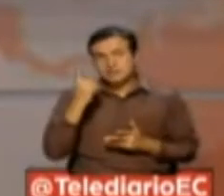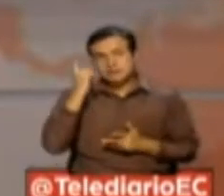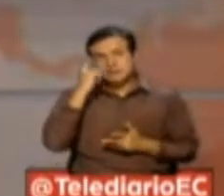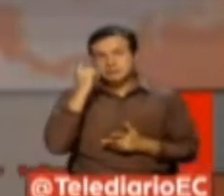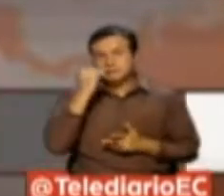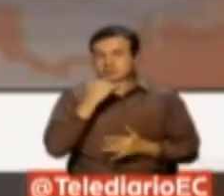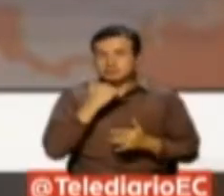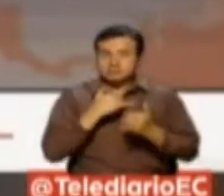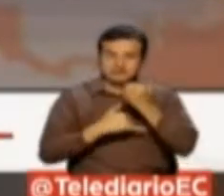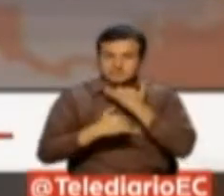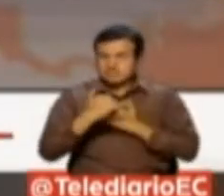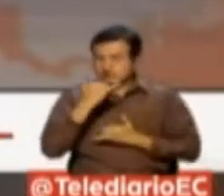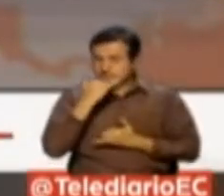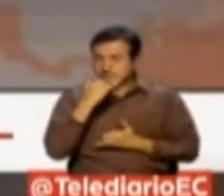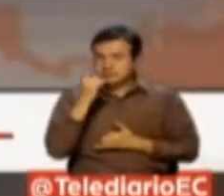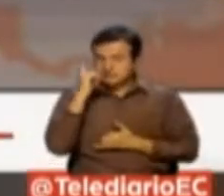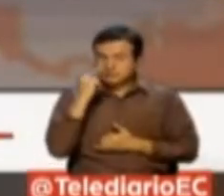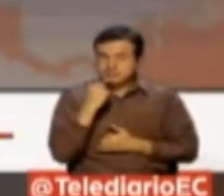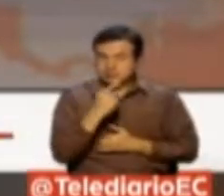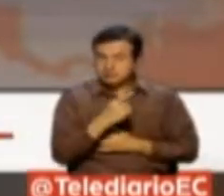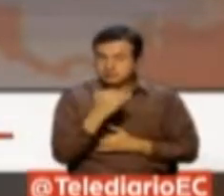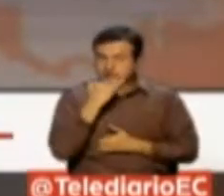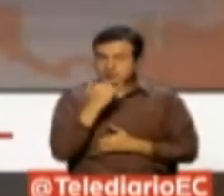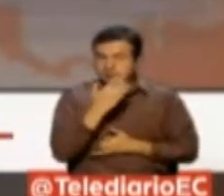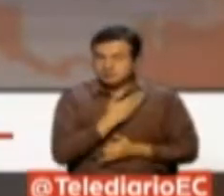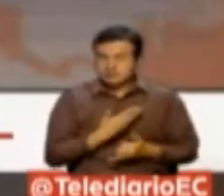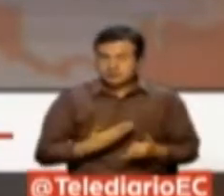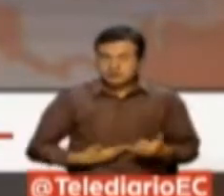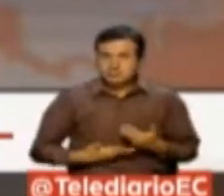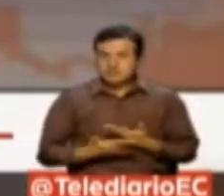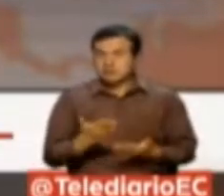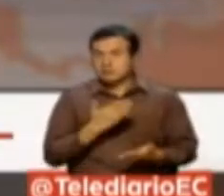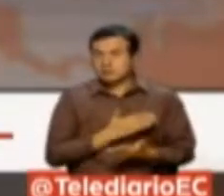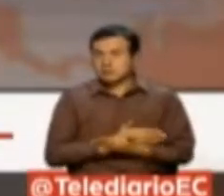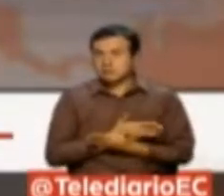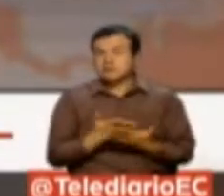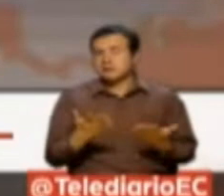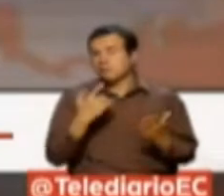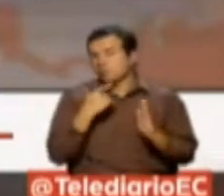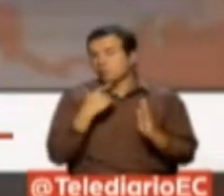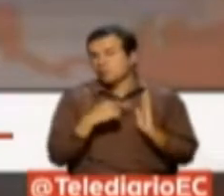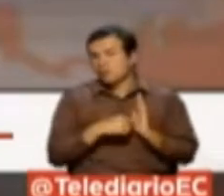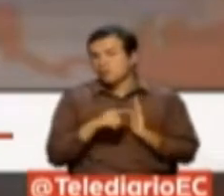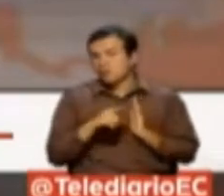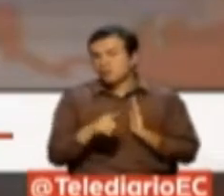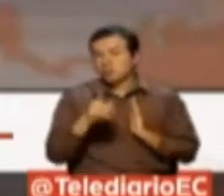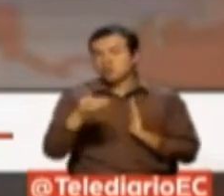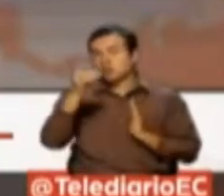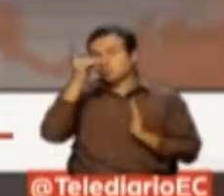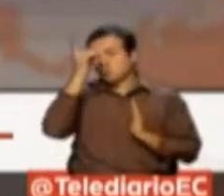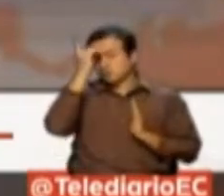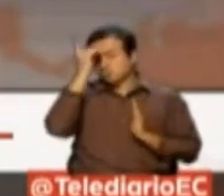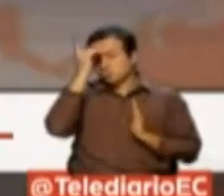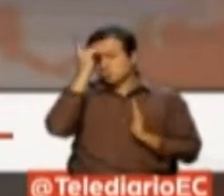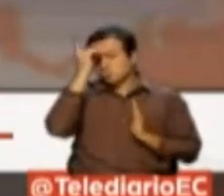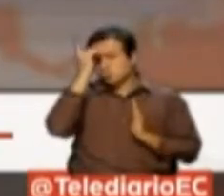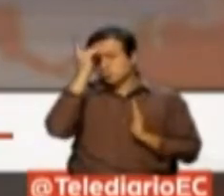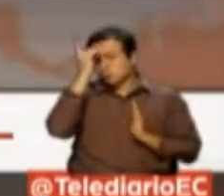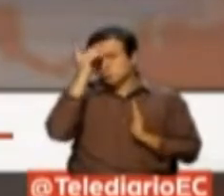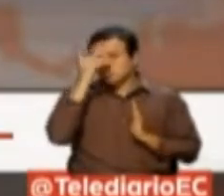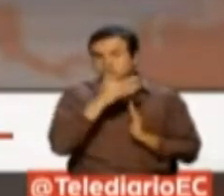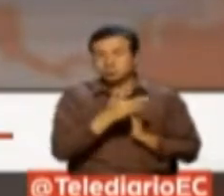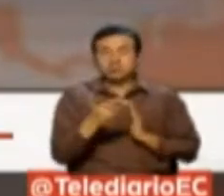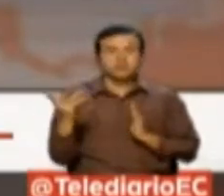uno de los errores y esa fue una de las motivaciones de la presidencia anterior se supone que el endeudamiento es